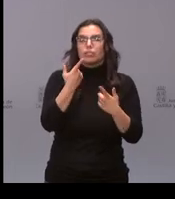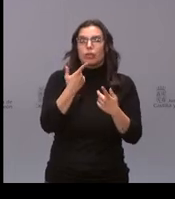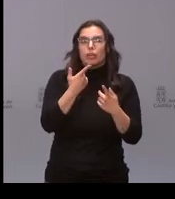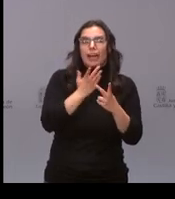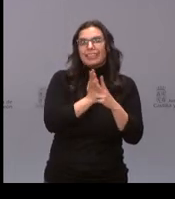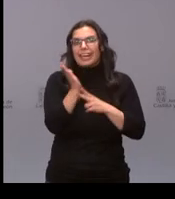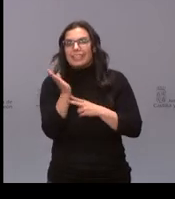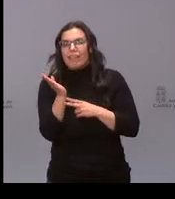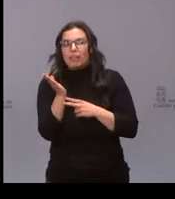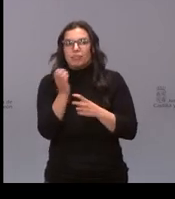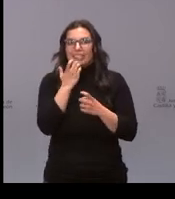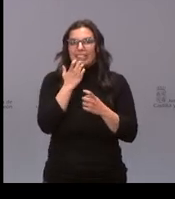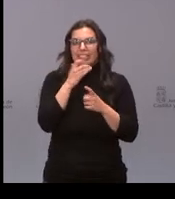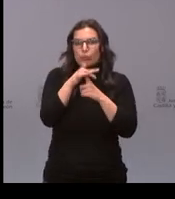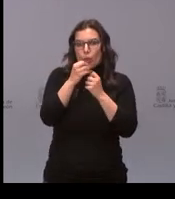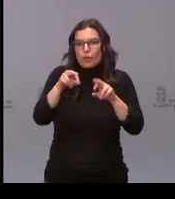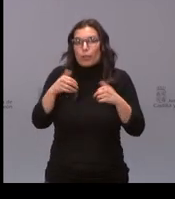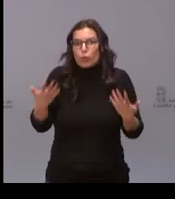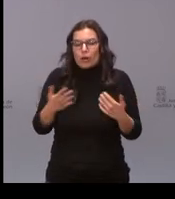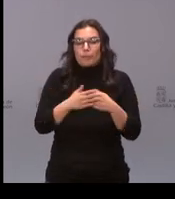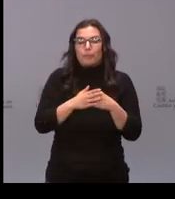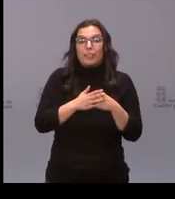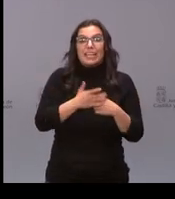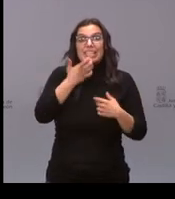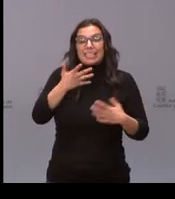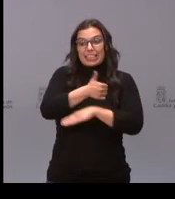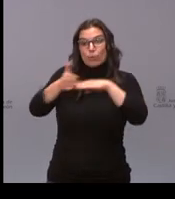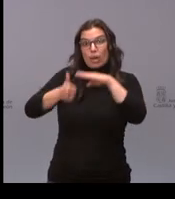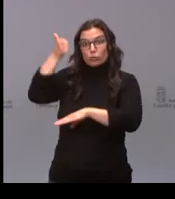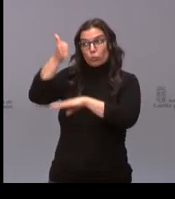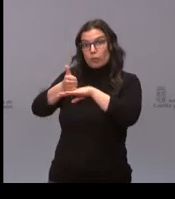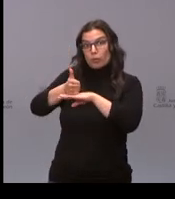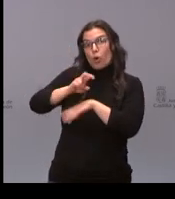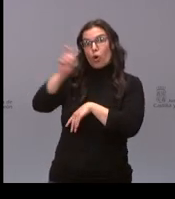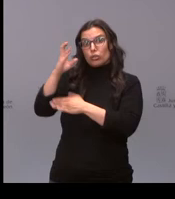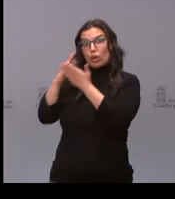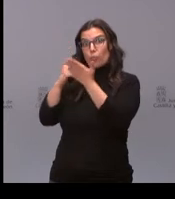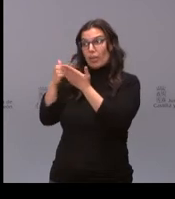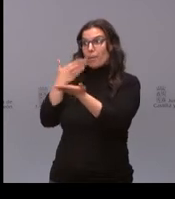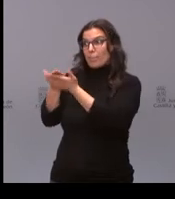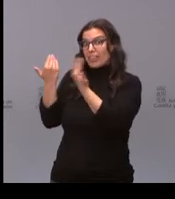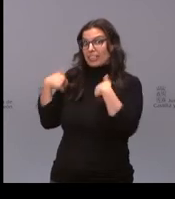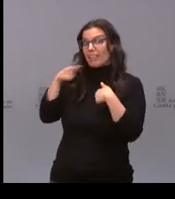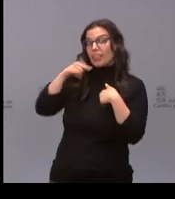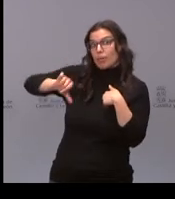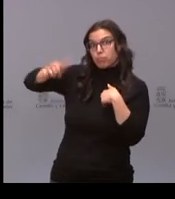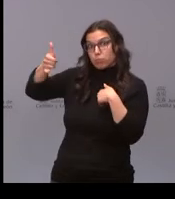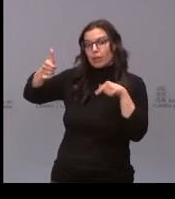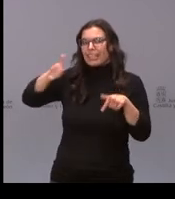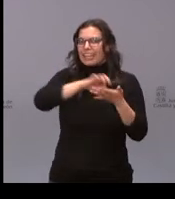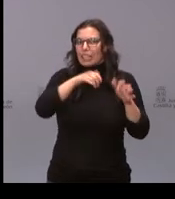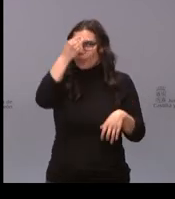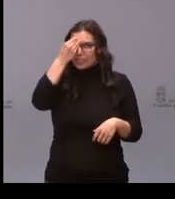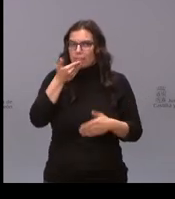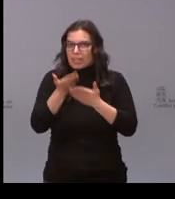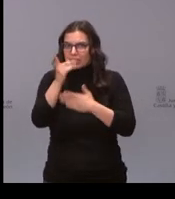mi compañero, se manejan. Y si el Supremo da el visto bueno a comunidades que lo han solicitado, si Castilla y León se lo replantearía.